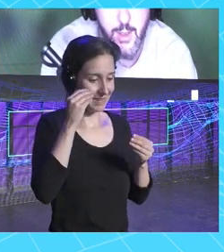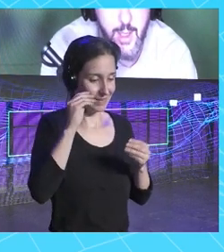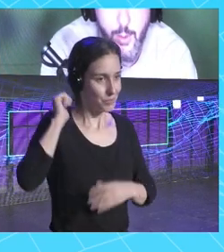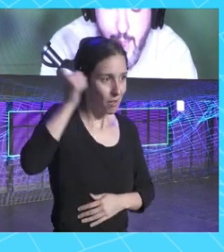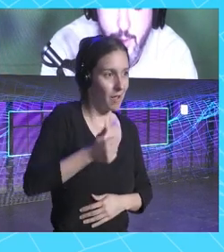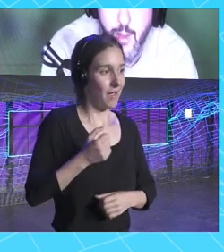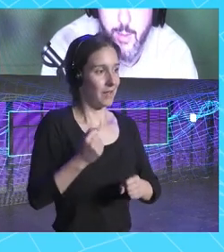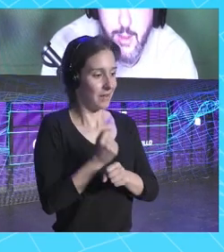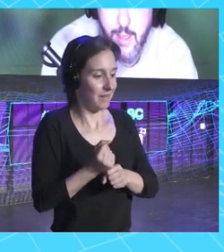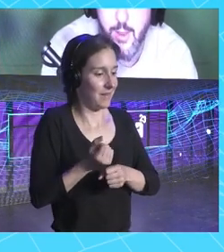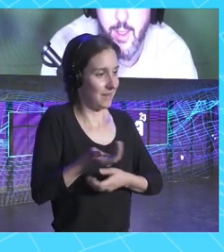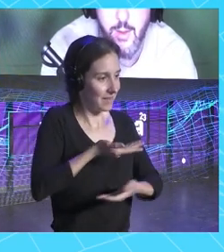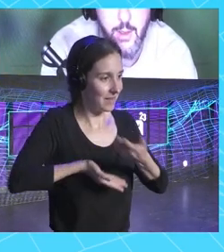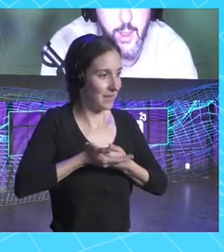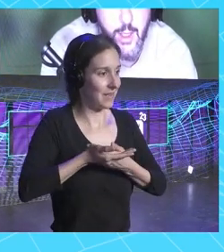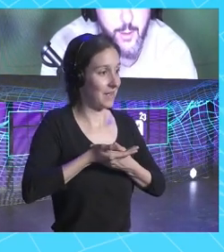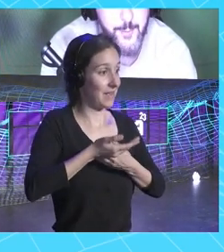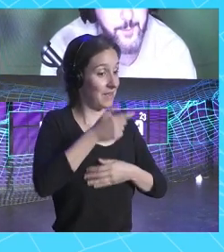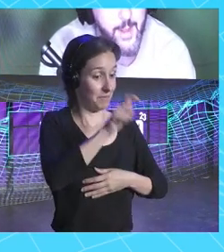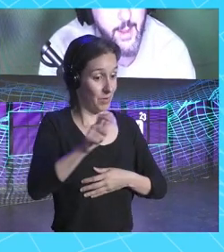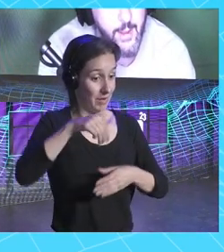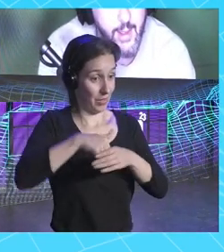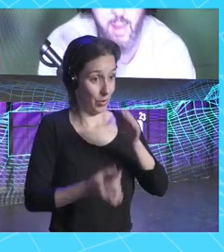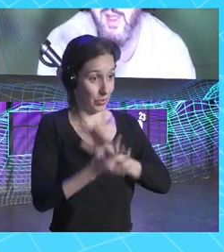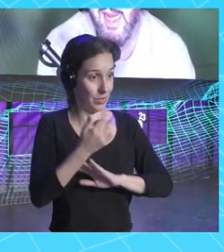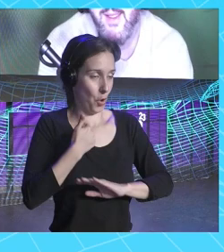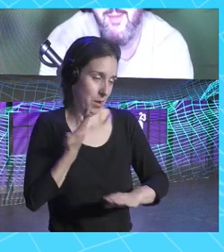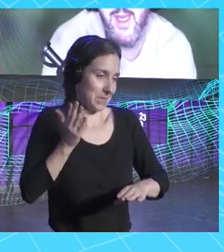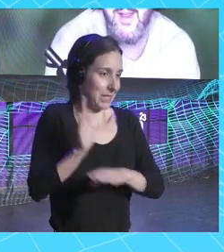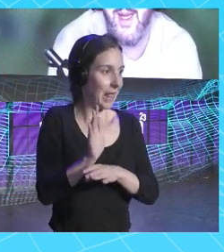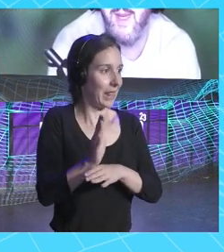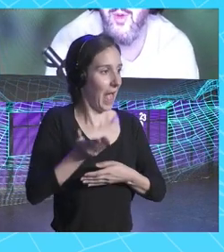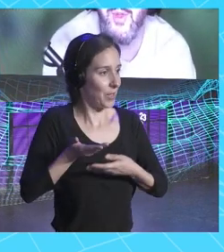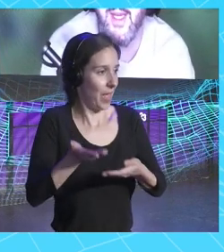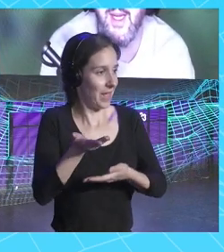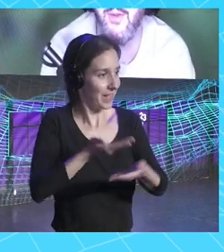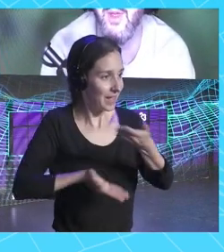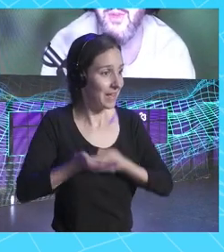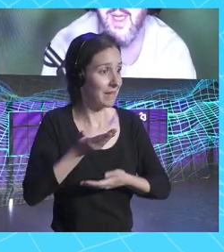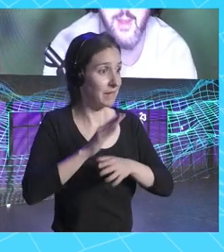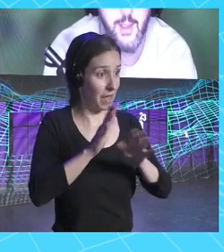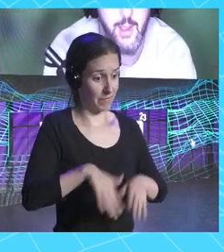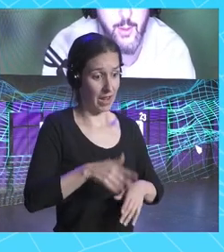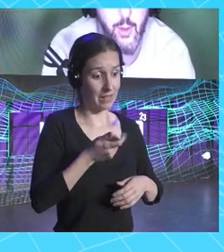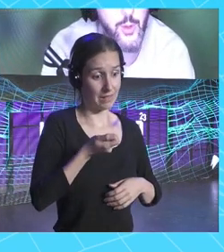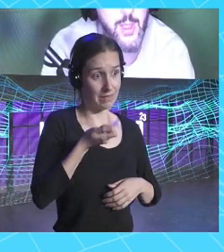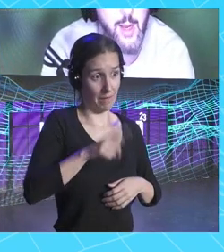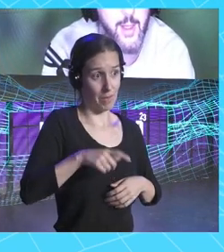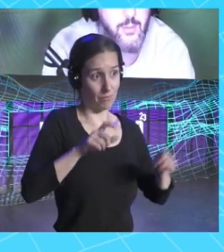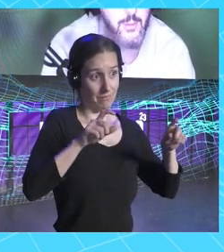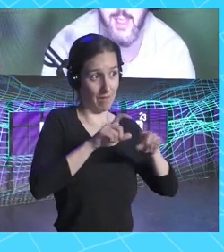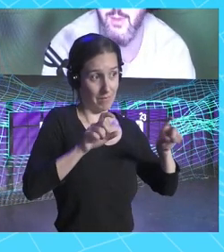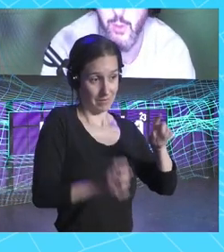ayudando y representando a creadores de contenido y al final también de manera involuntaria creando una industria ahora todo el mundo sabe